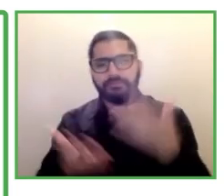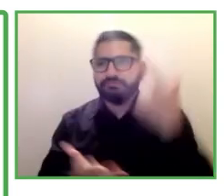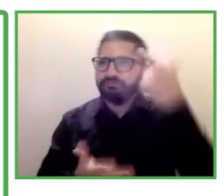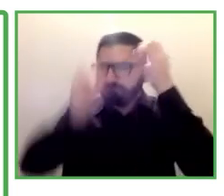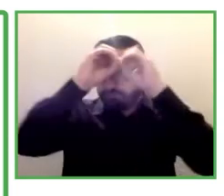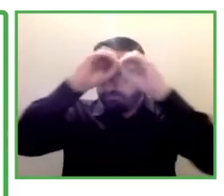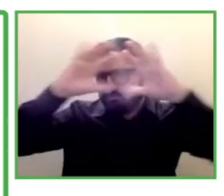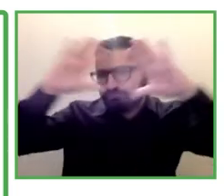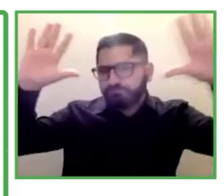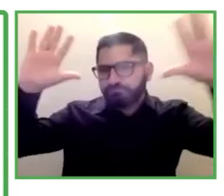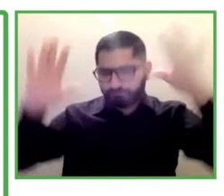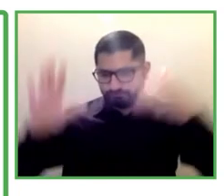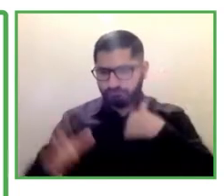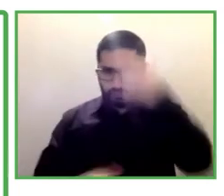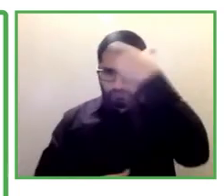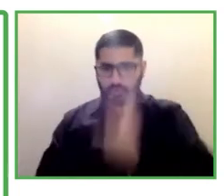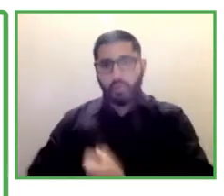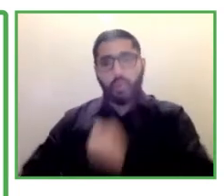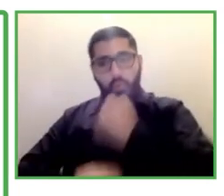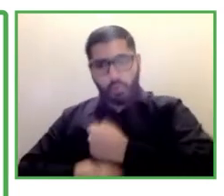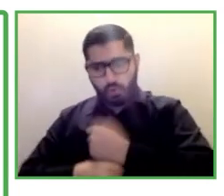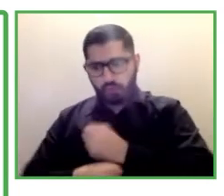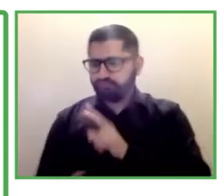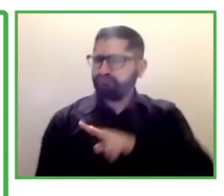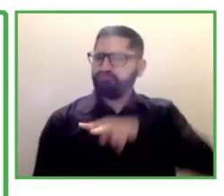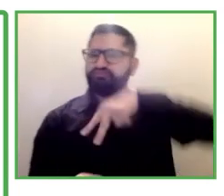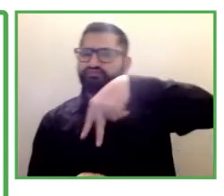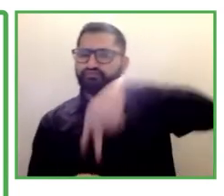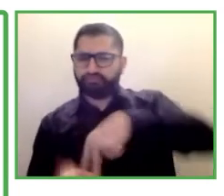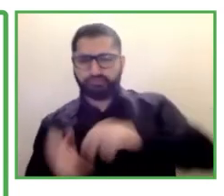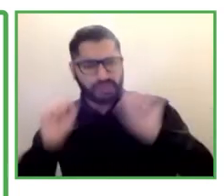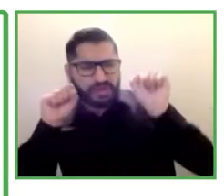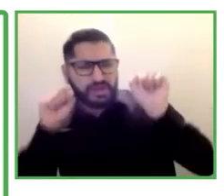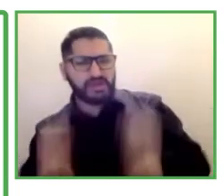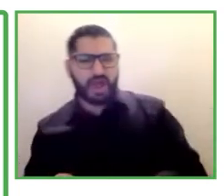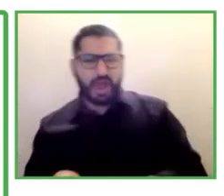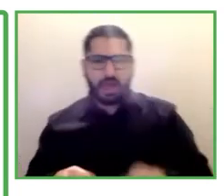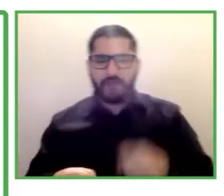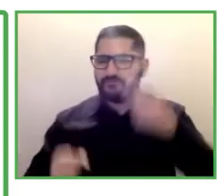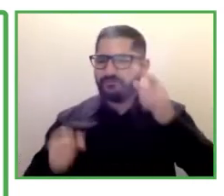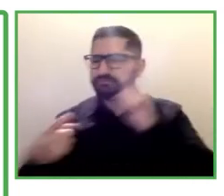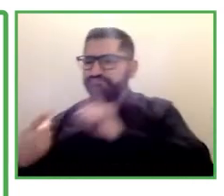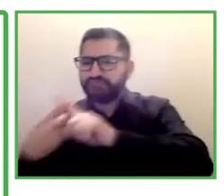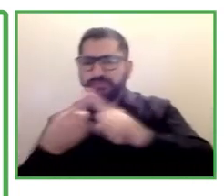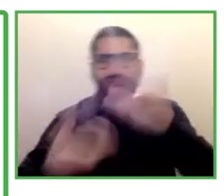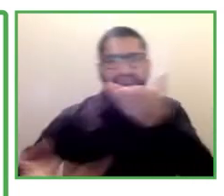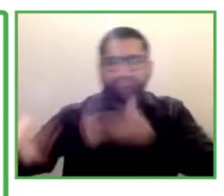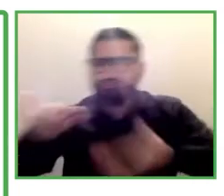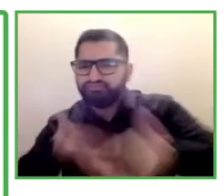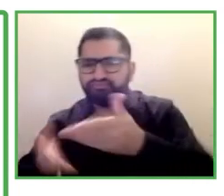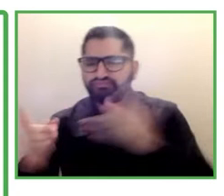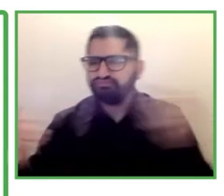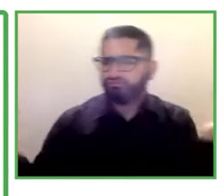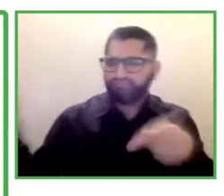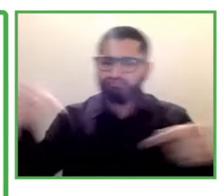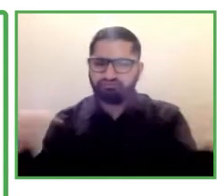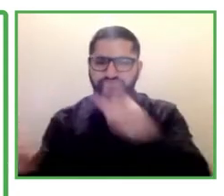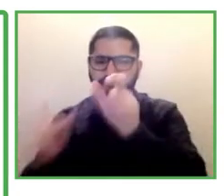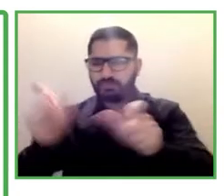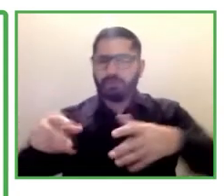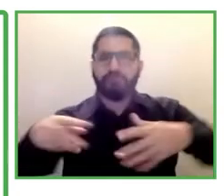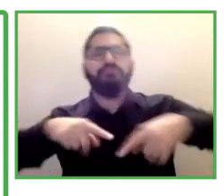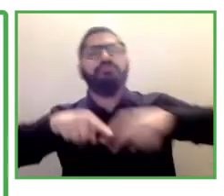y participar también. Y creo que esta sesión va a dar información importante acerca de cómo